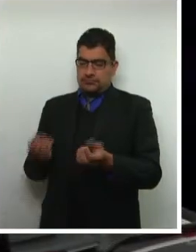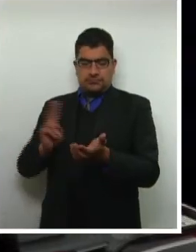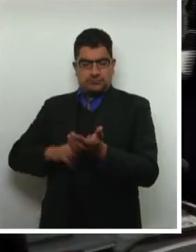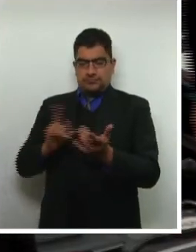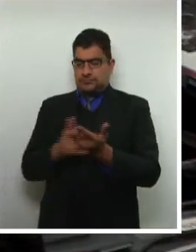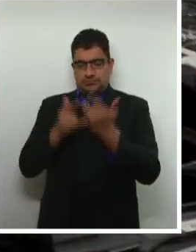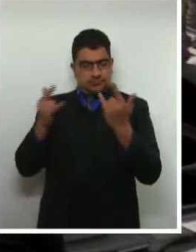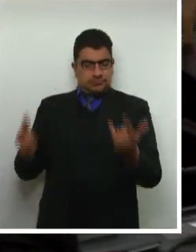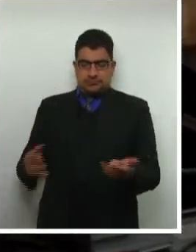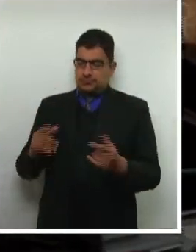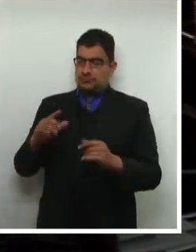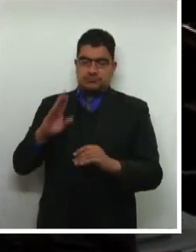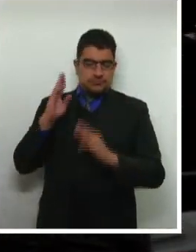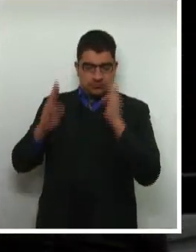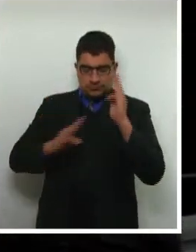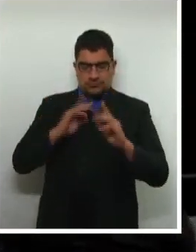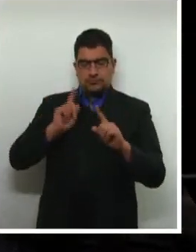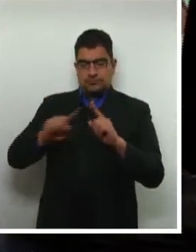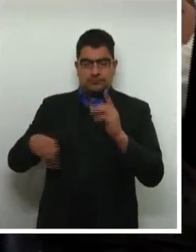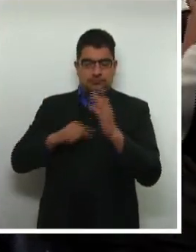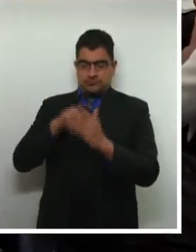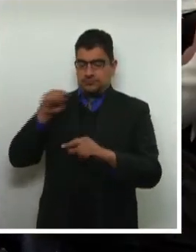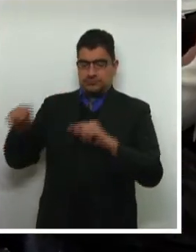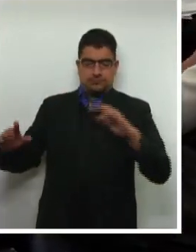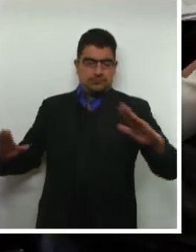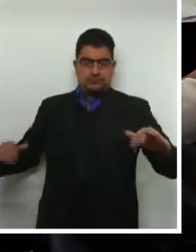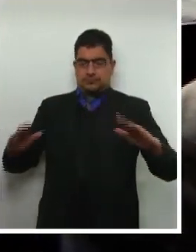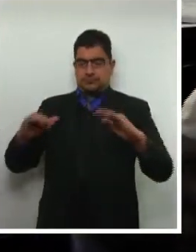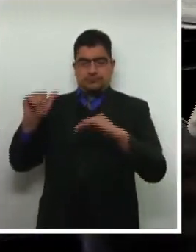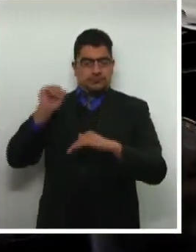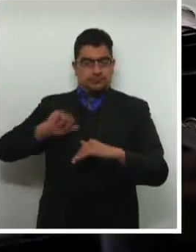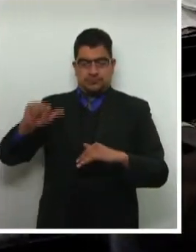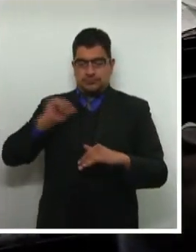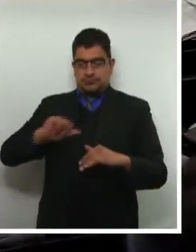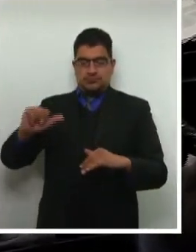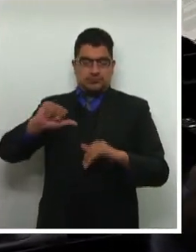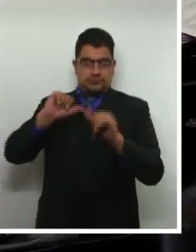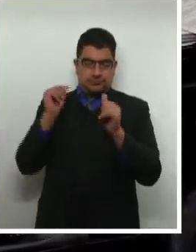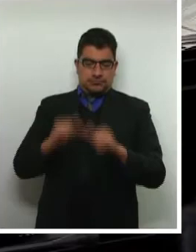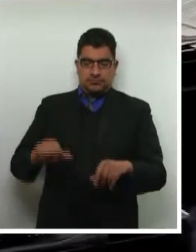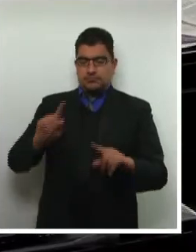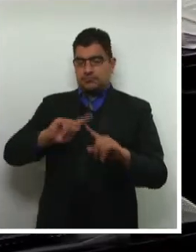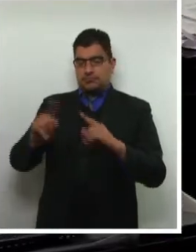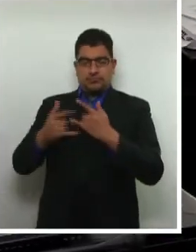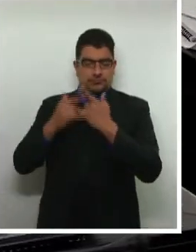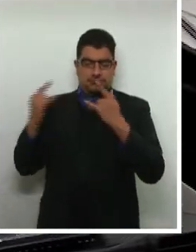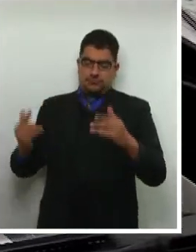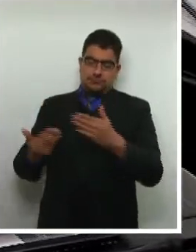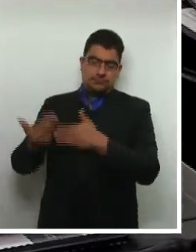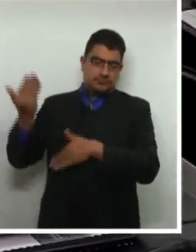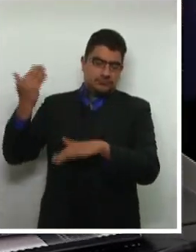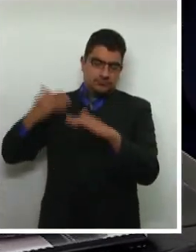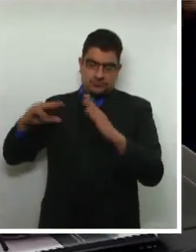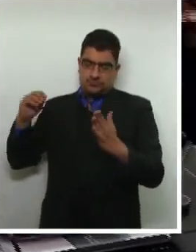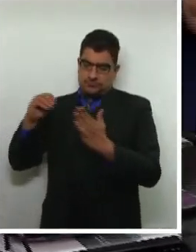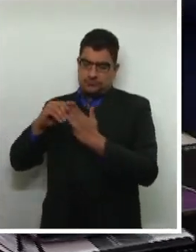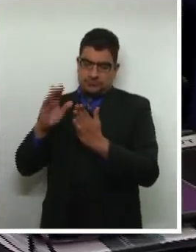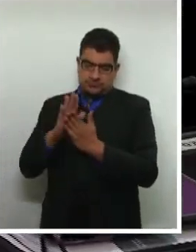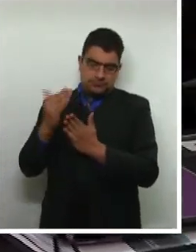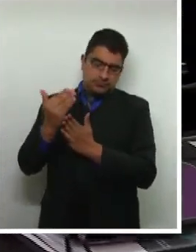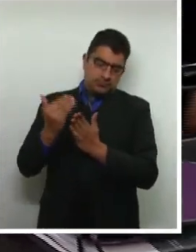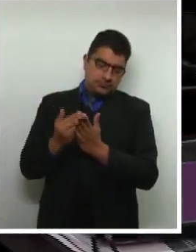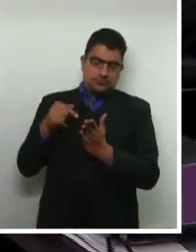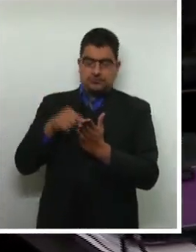como monumentos, zonas y conjuntos arqueológicos, artísticos, históricos, que se encuentren en su